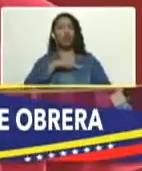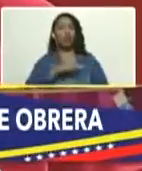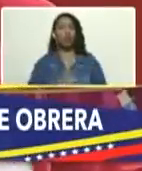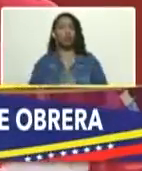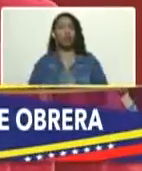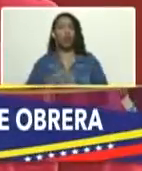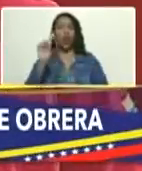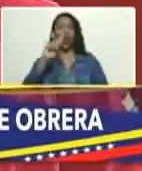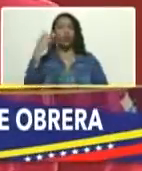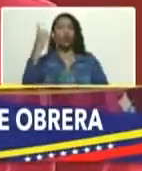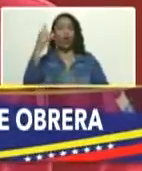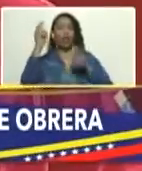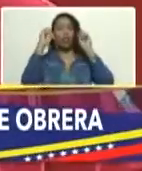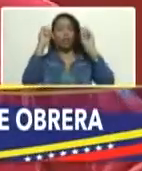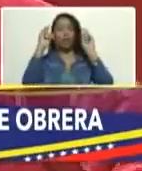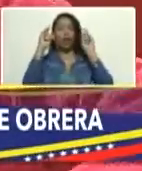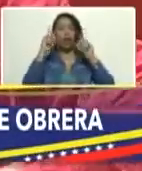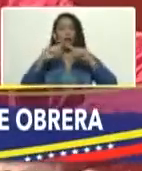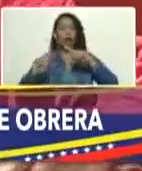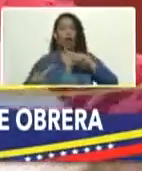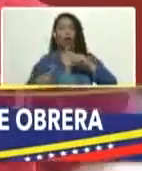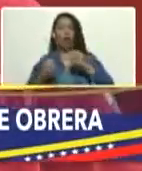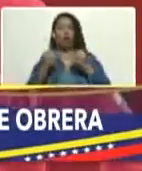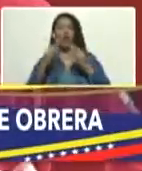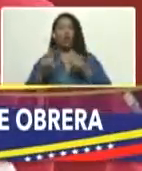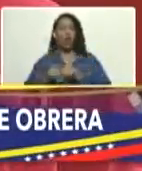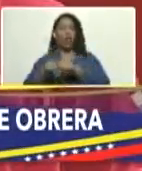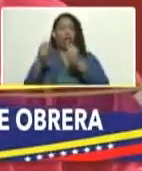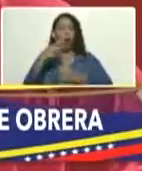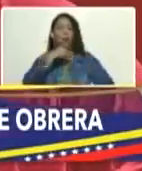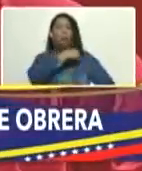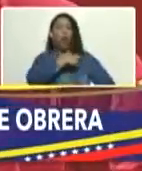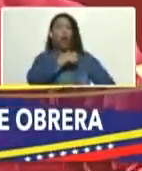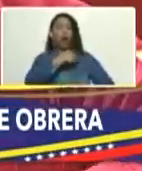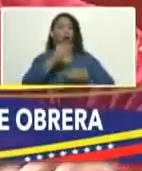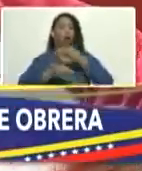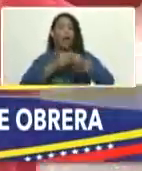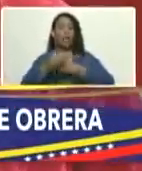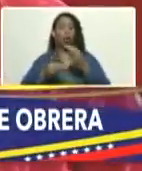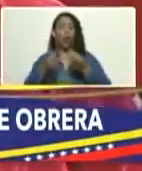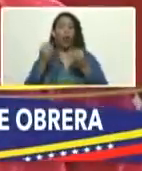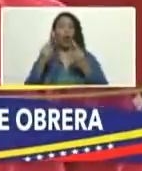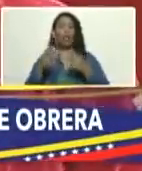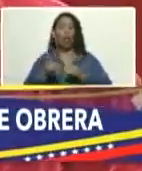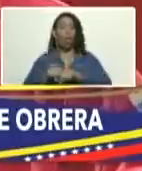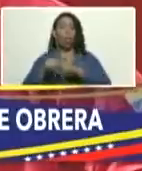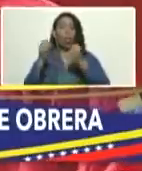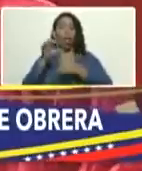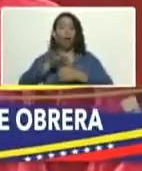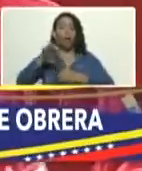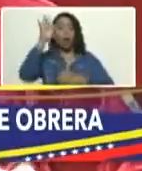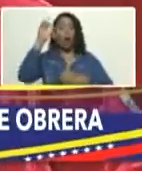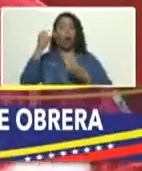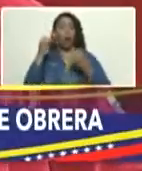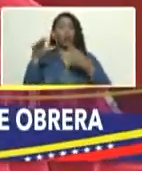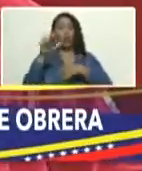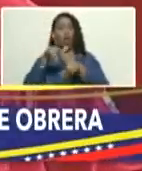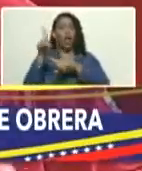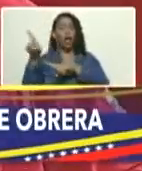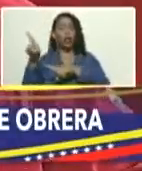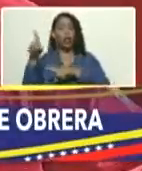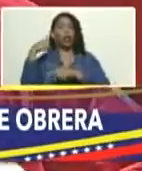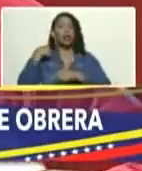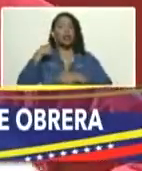no solamente en materia de energía, cuánto daño moral no hizo eso, cuánta destrucción espiritual, todo eso se tiene que